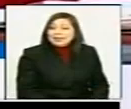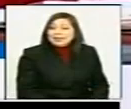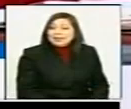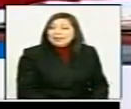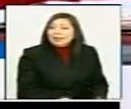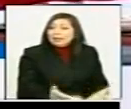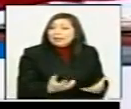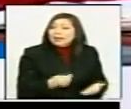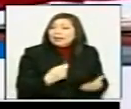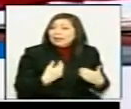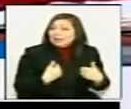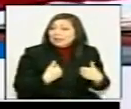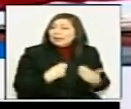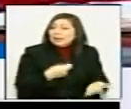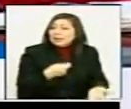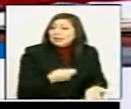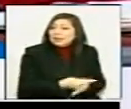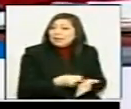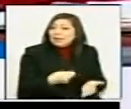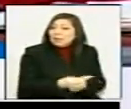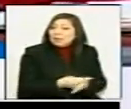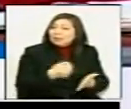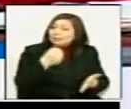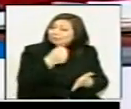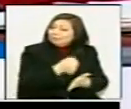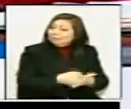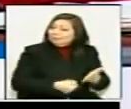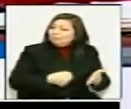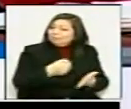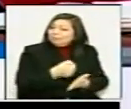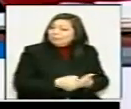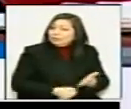se tiene que pagar, después de una lucha gigantesca,